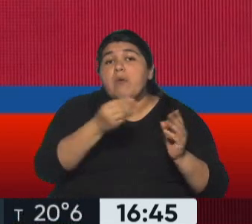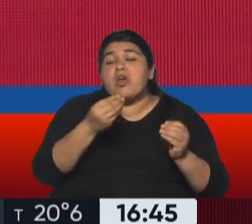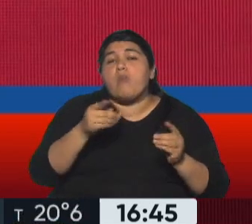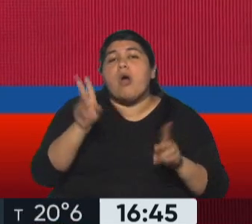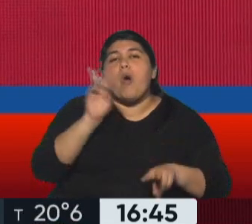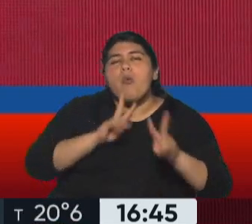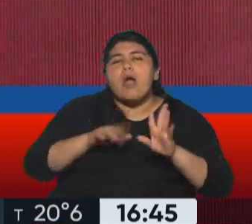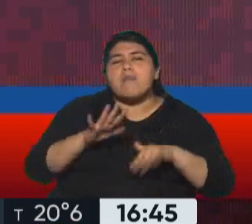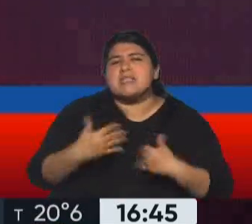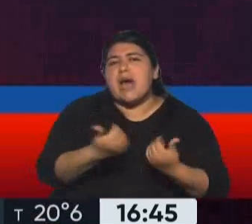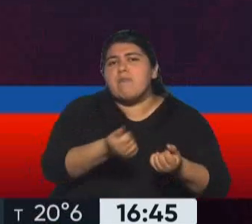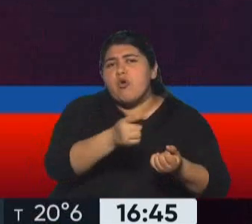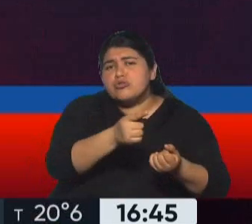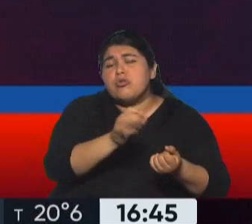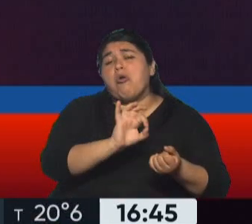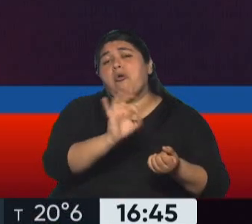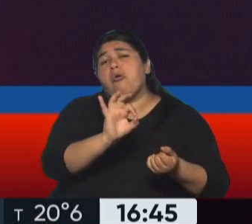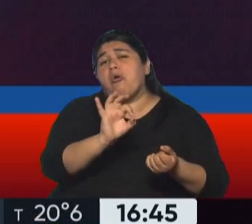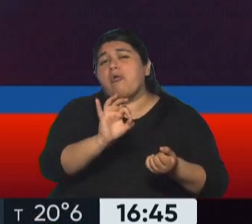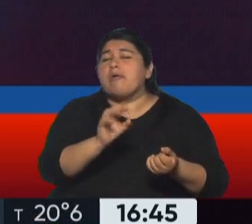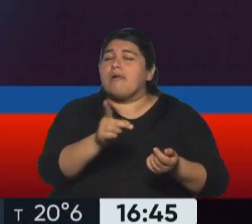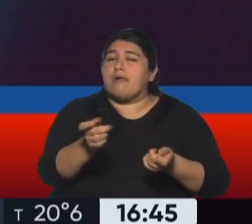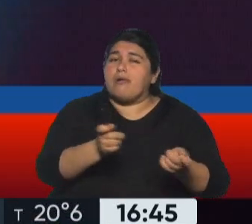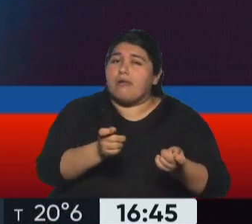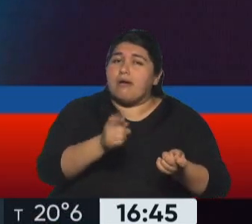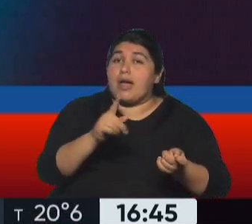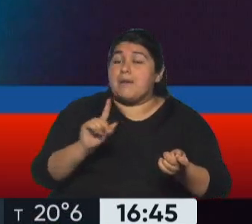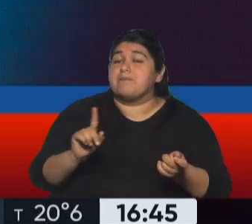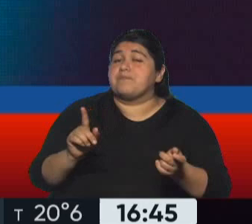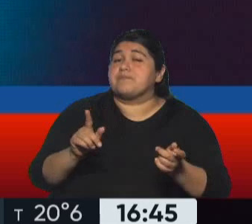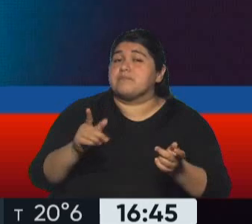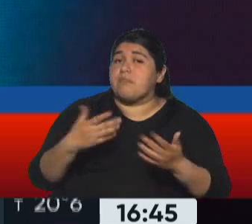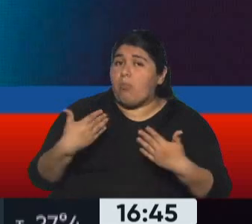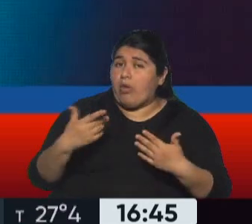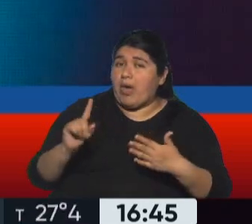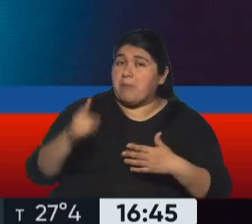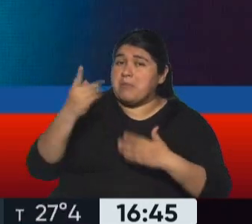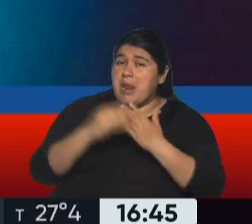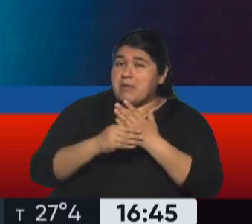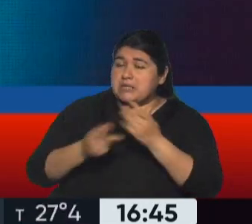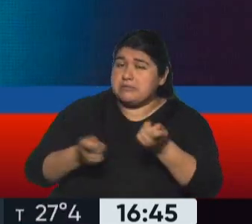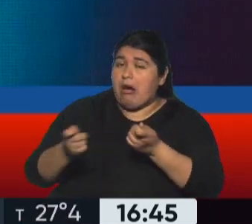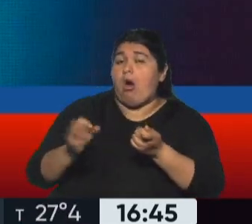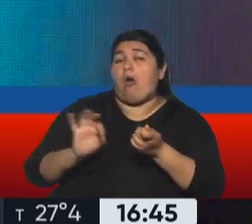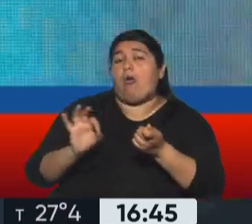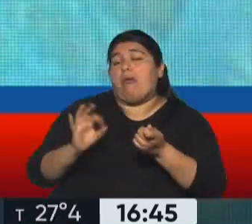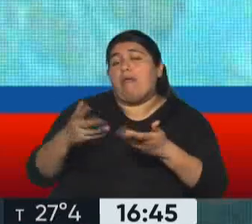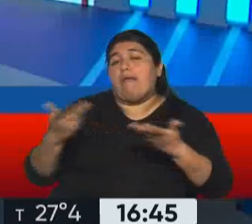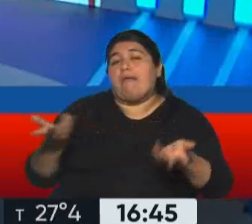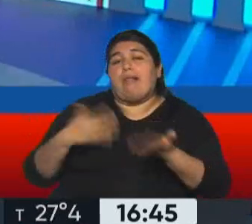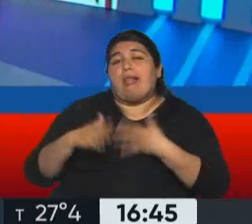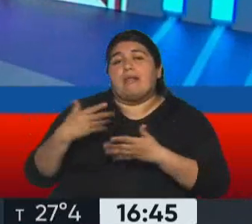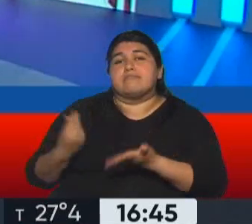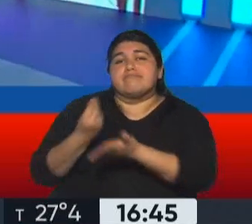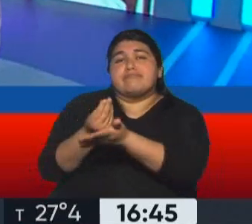cuánto margen de maniobra efectivamente tiene la nueva primera ministra o es simplemente un cargo más de